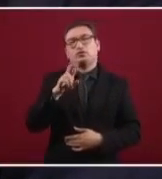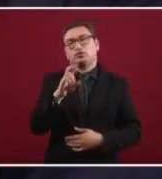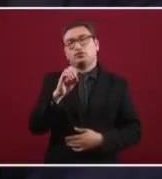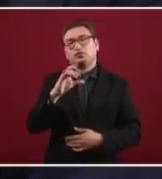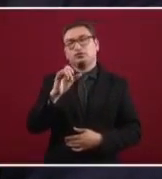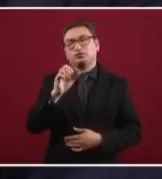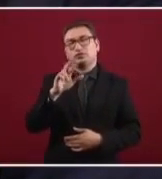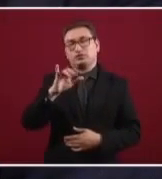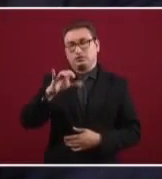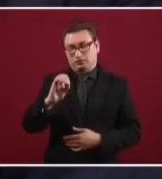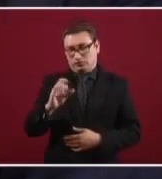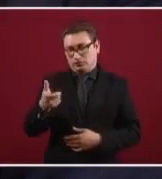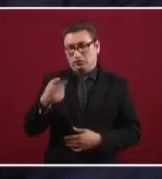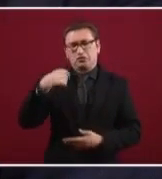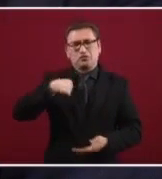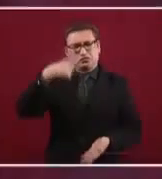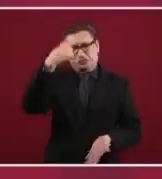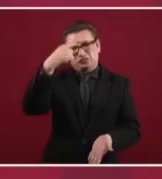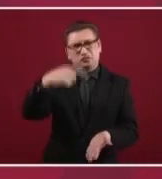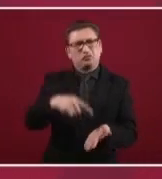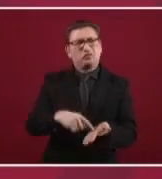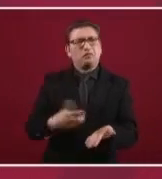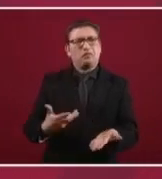Creo que